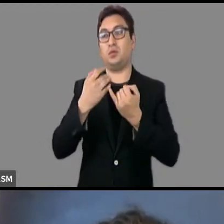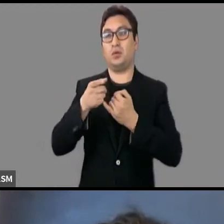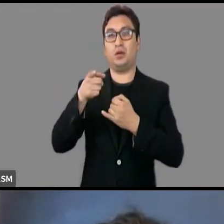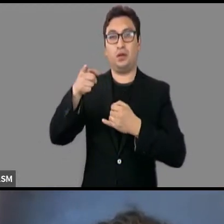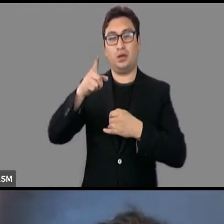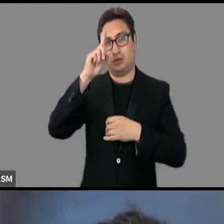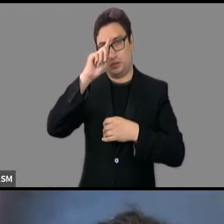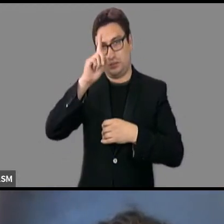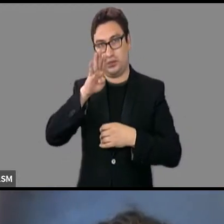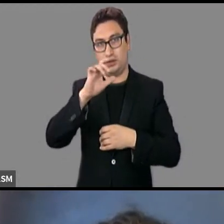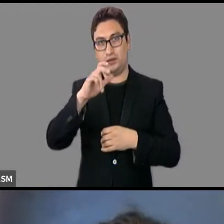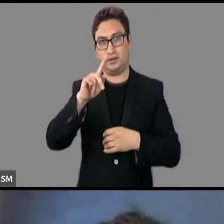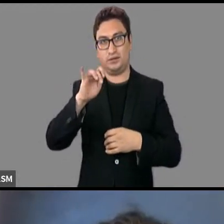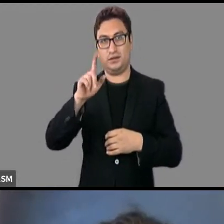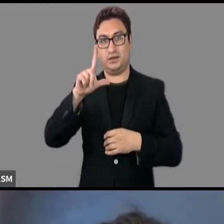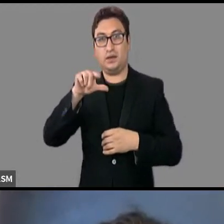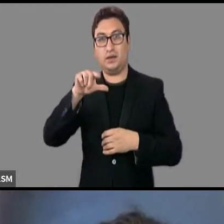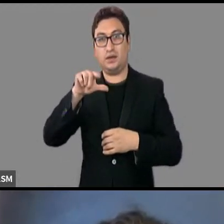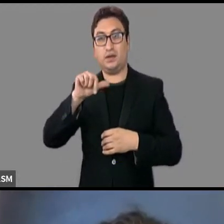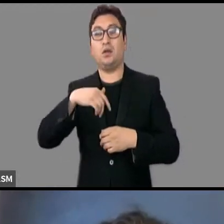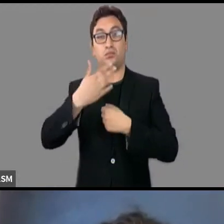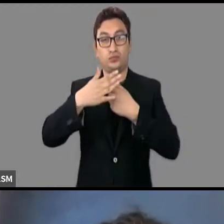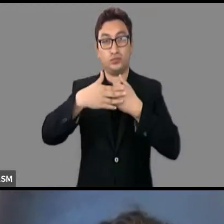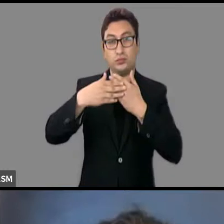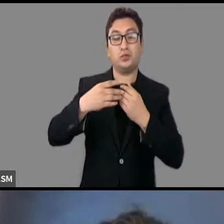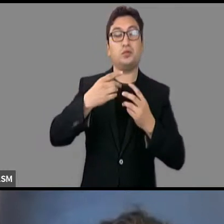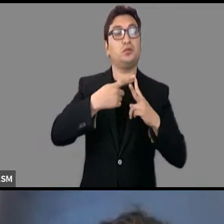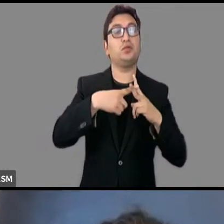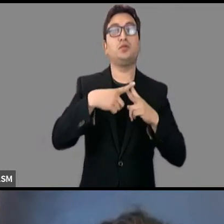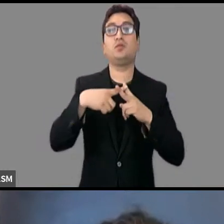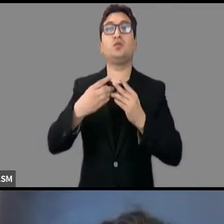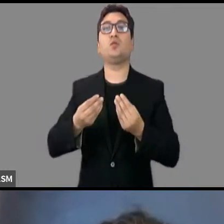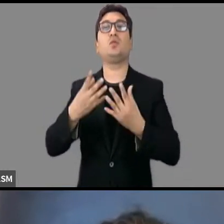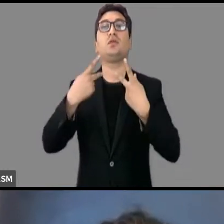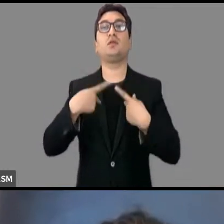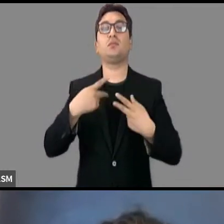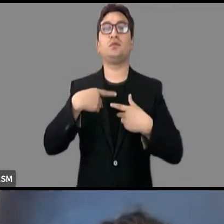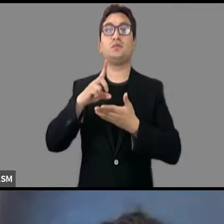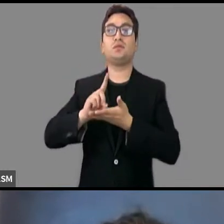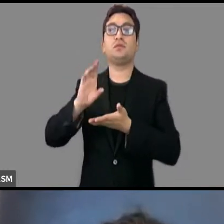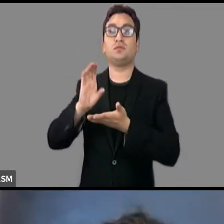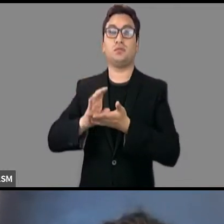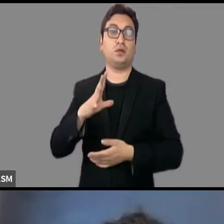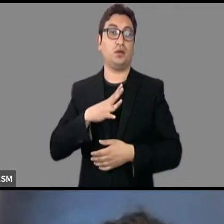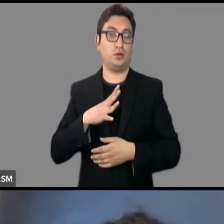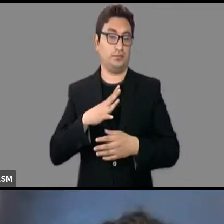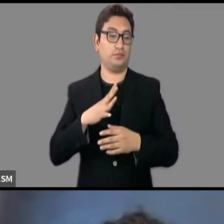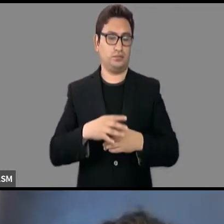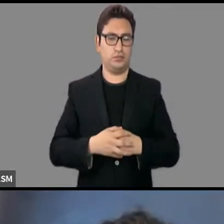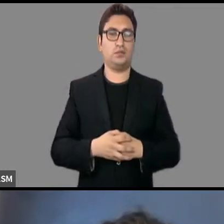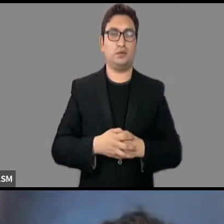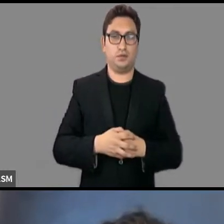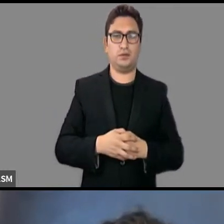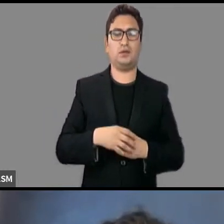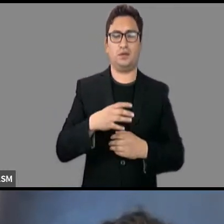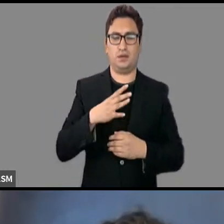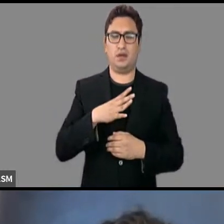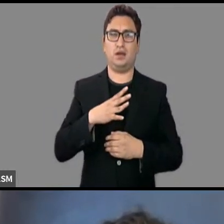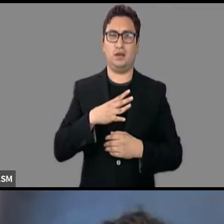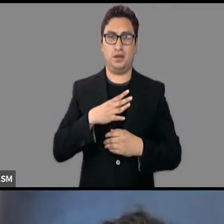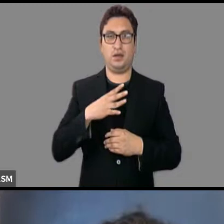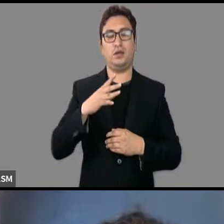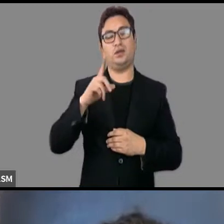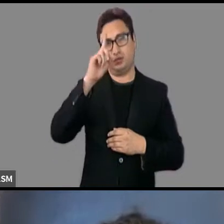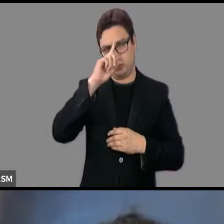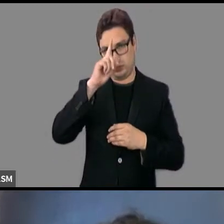cuántas personas con discapacidad. Sí existe una correlación muy importante con el Consejo, con la Dirección de Comunicación y Derechos Humanos, siempre nos